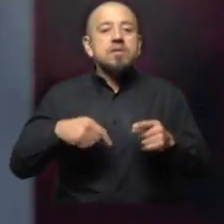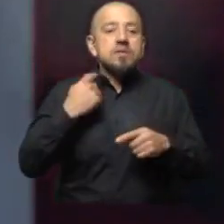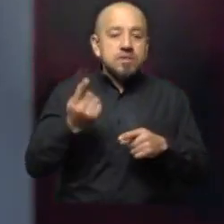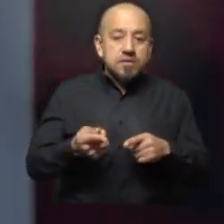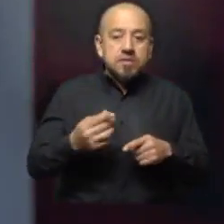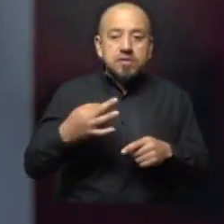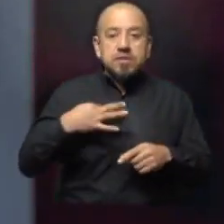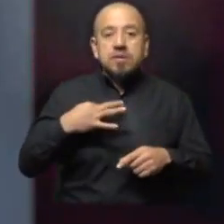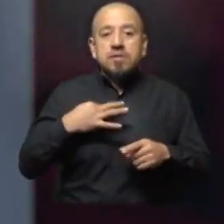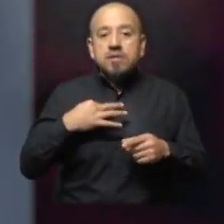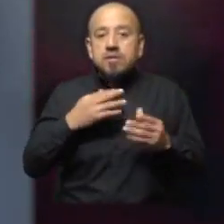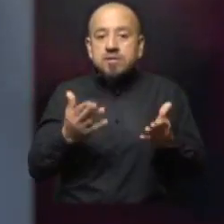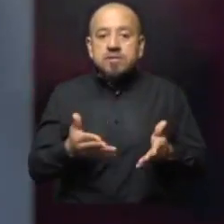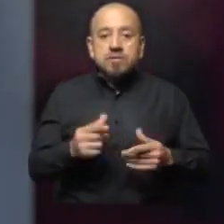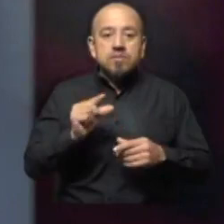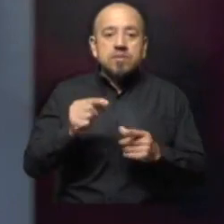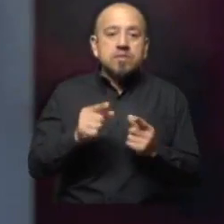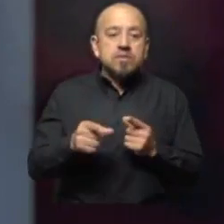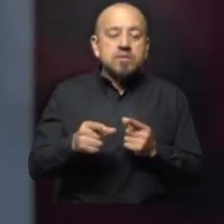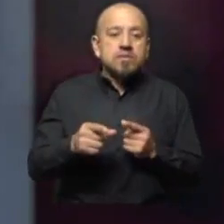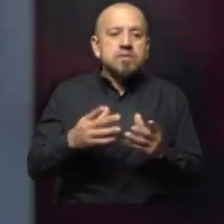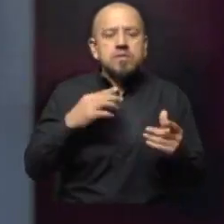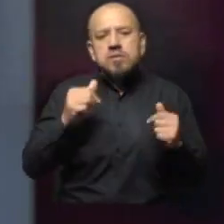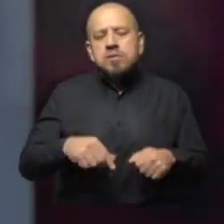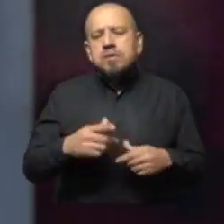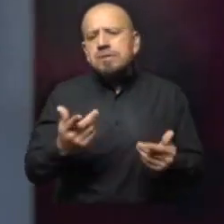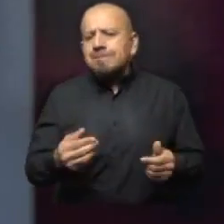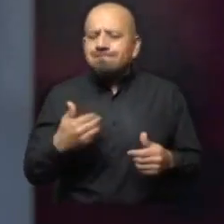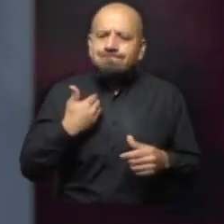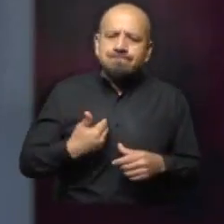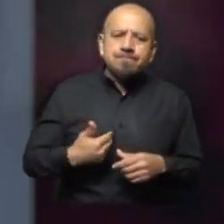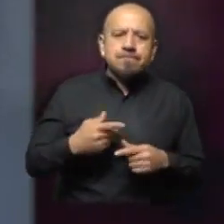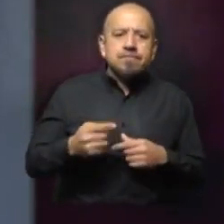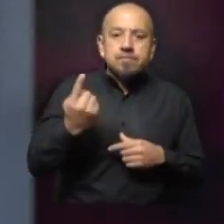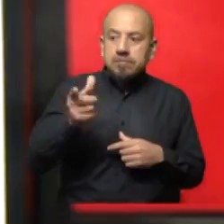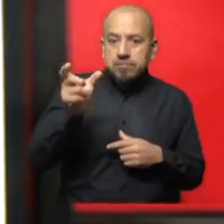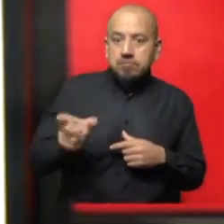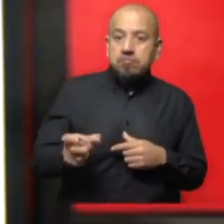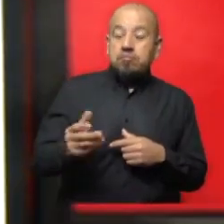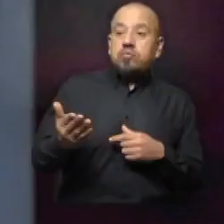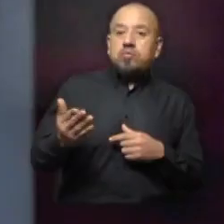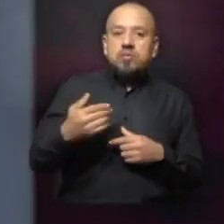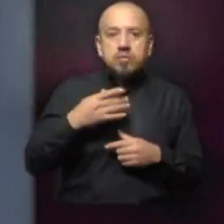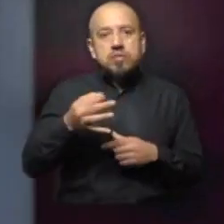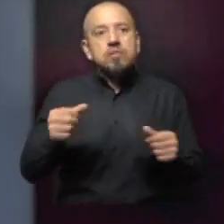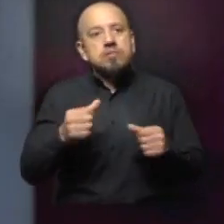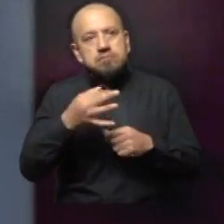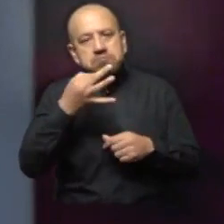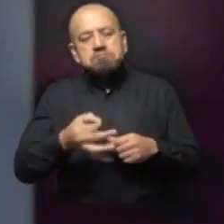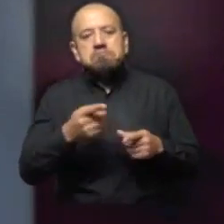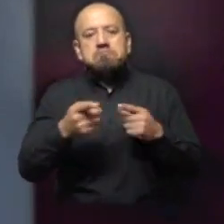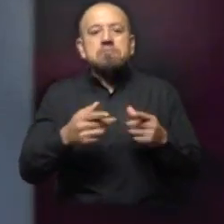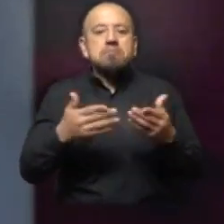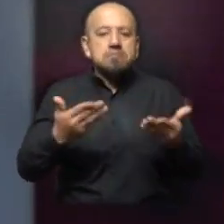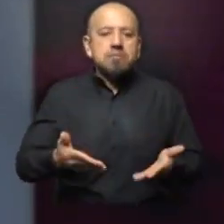sin darse cuidar otra que no entiende es que yo estaba tenía un día muy malo y de repente un referente que me dijera guau qué lindo lo que hace es